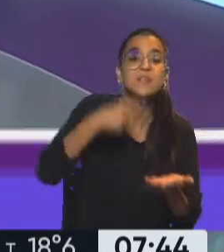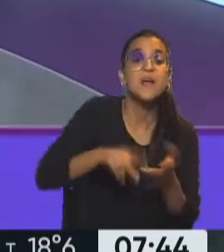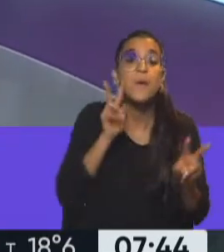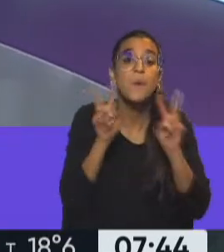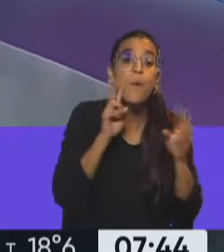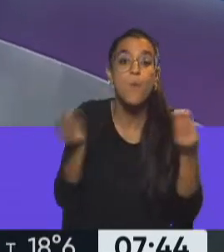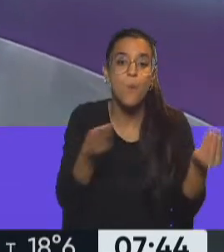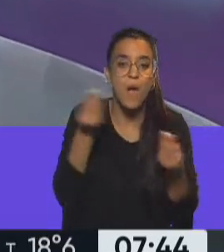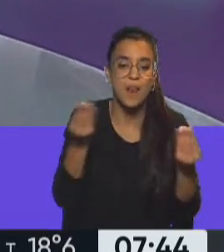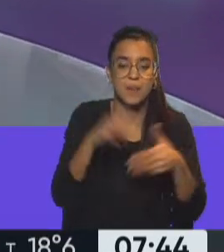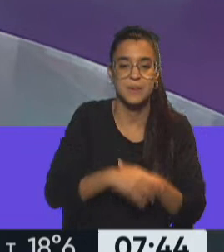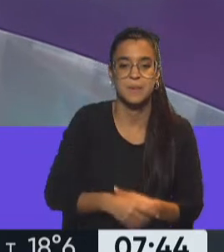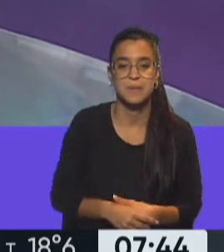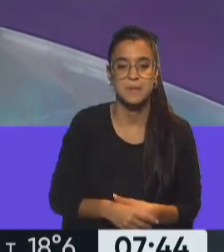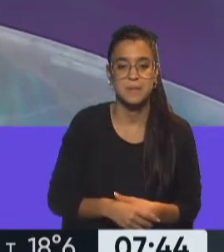a cuál van a dar.